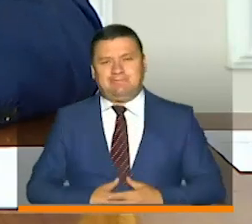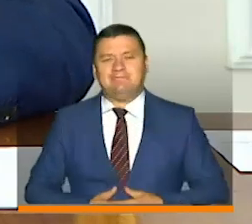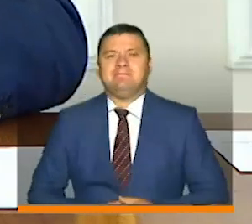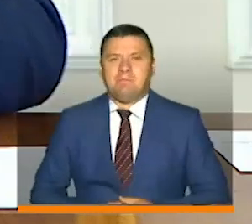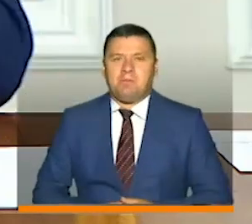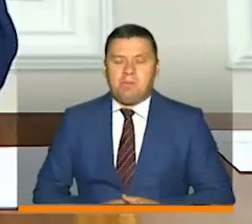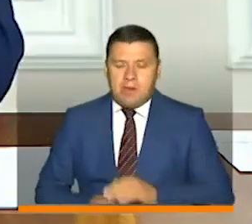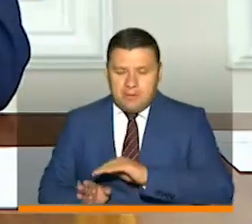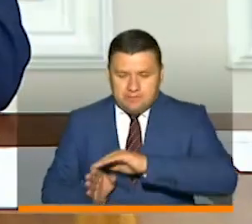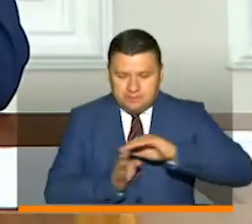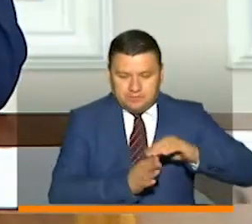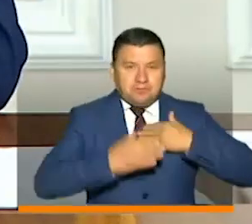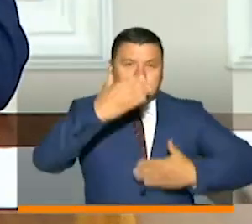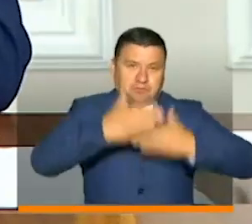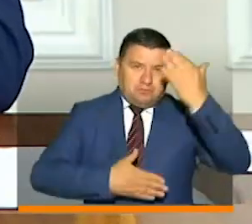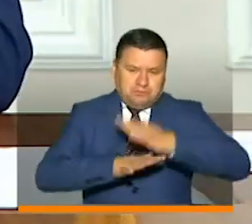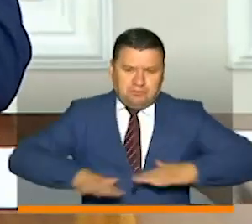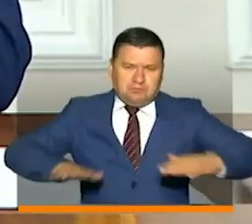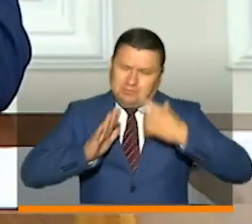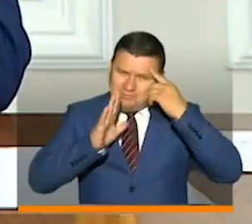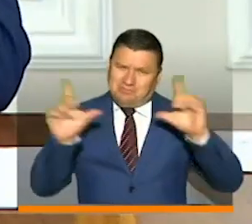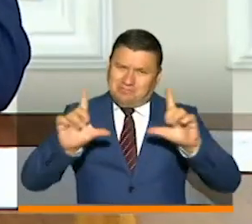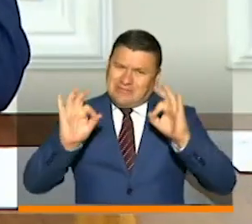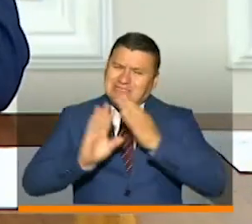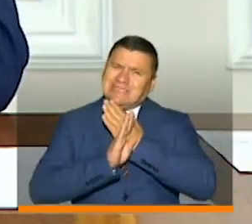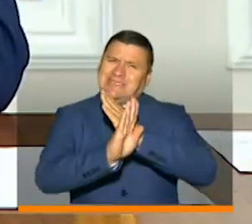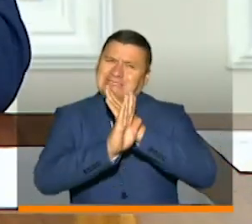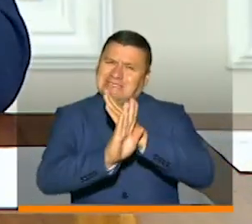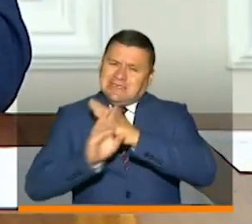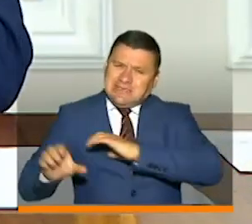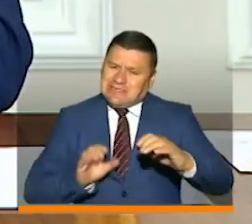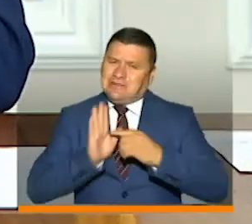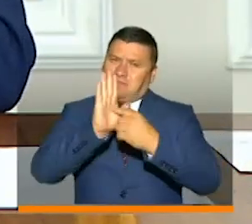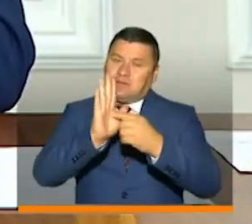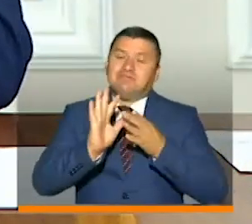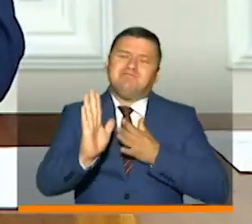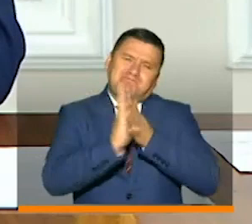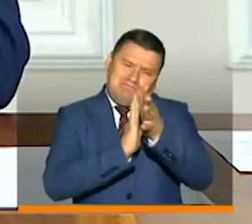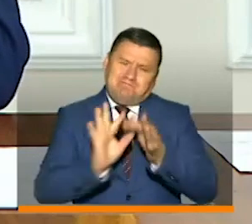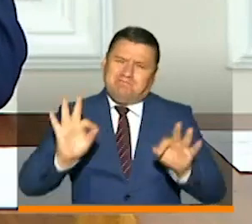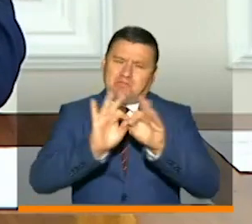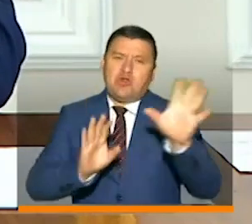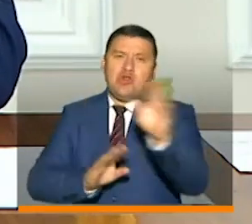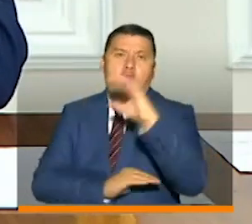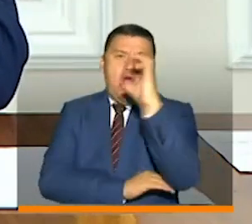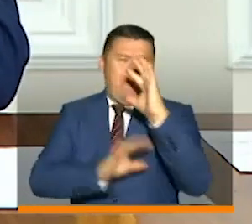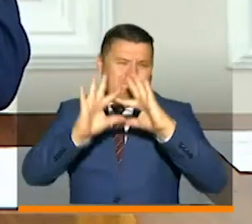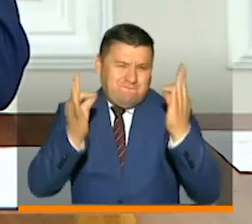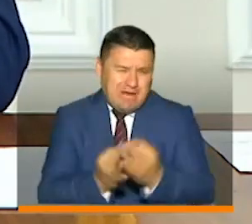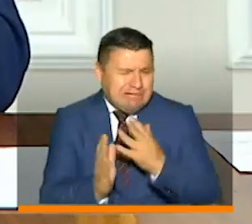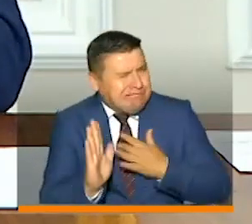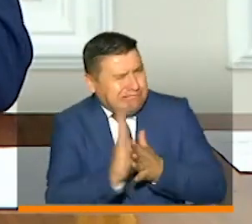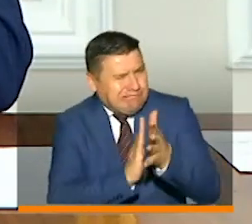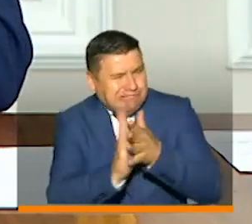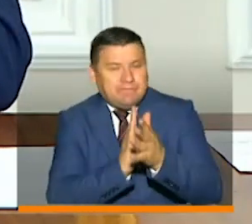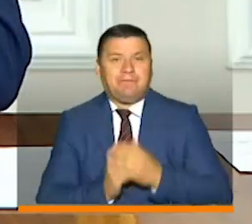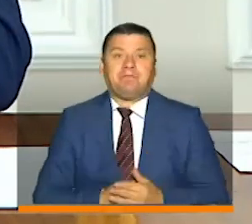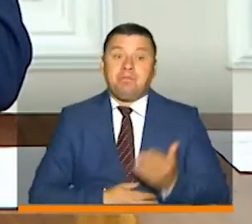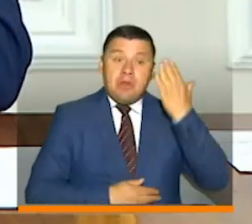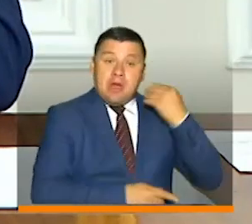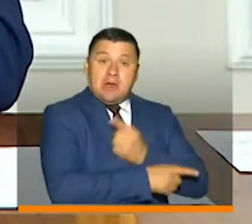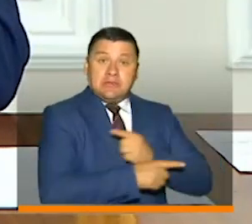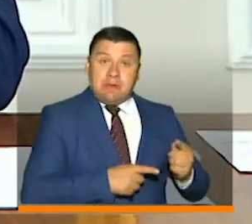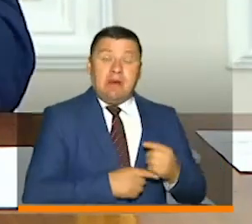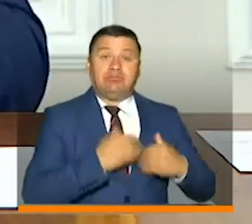quiero empezar nuestro espacio de prevención y acción con un mensaje para todas las familias colombianas hace una